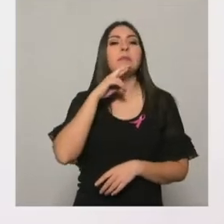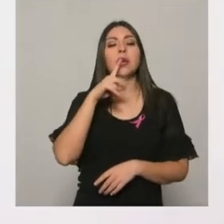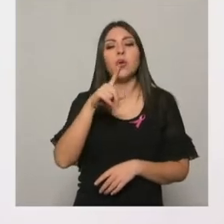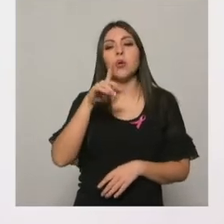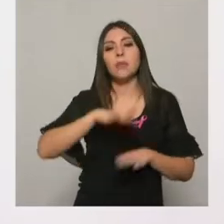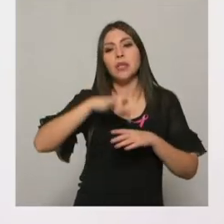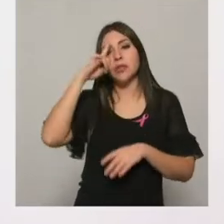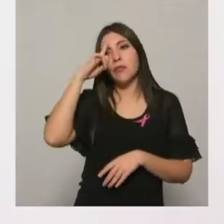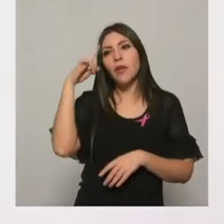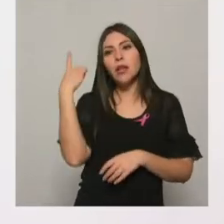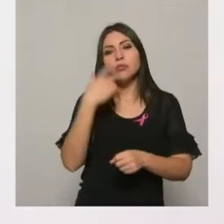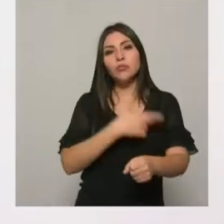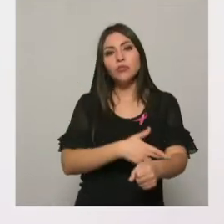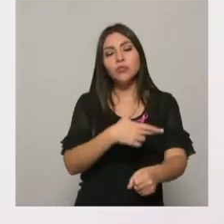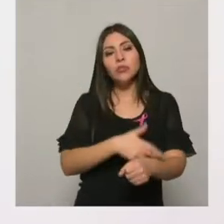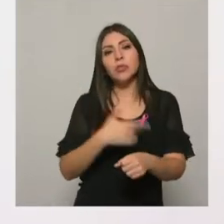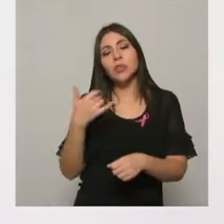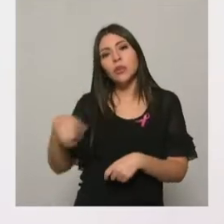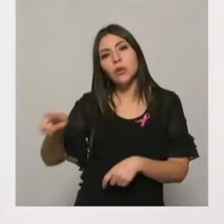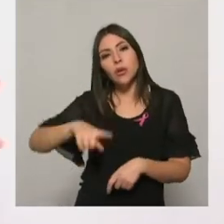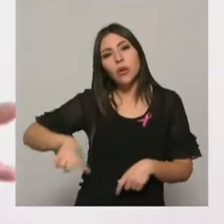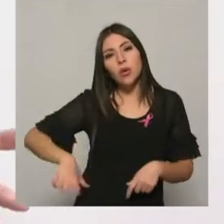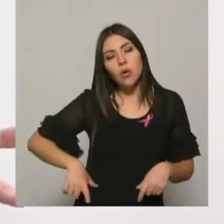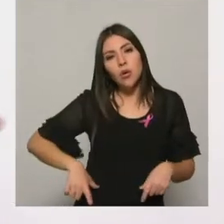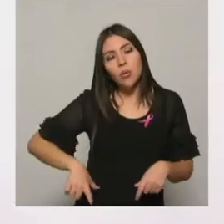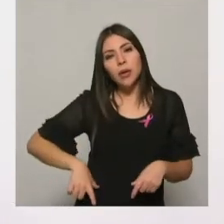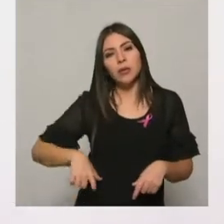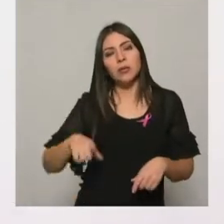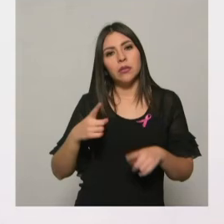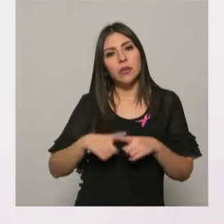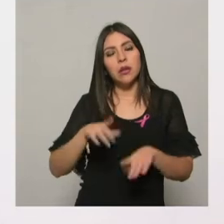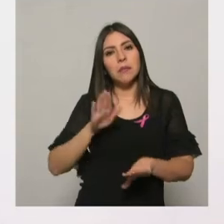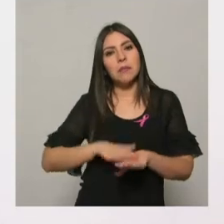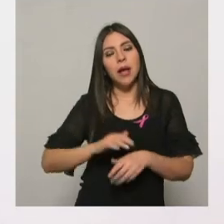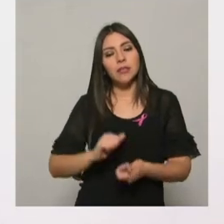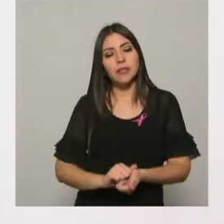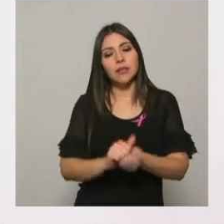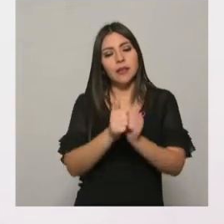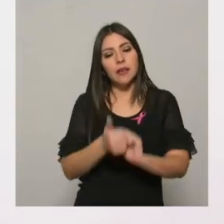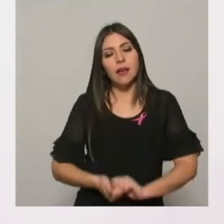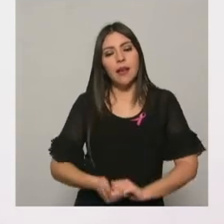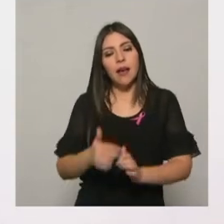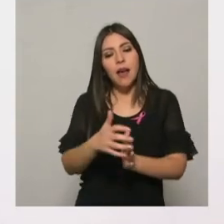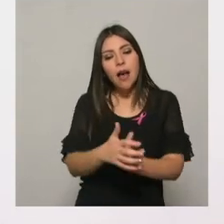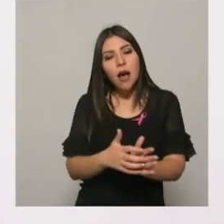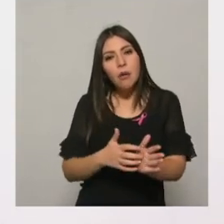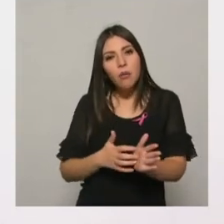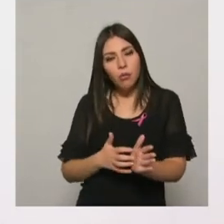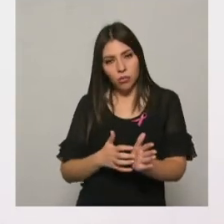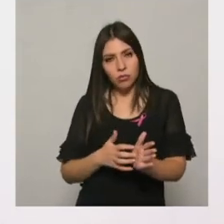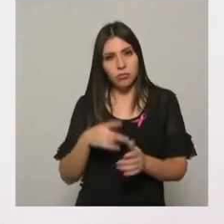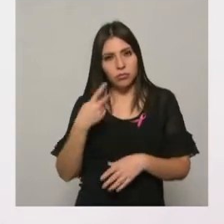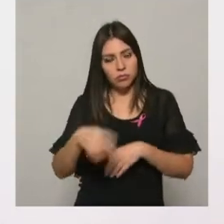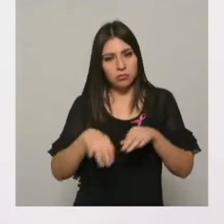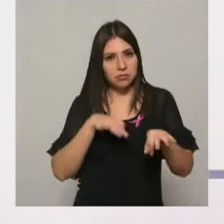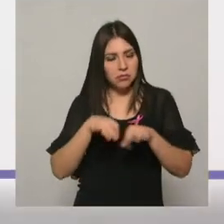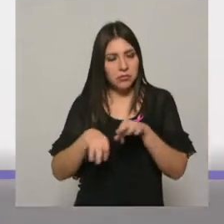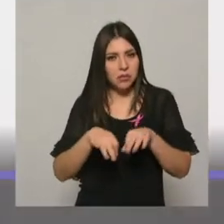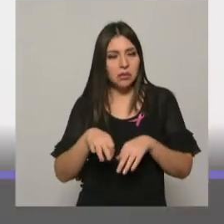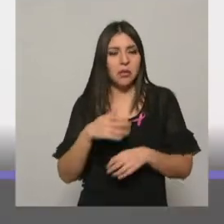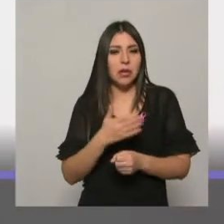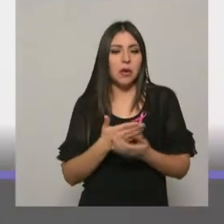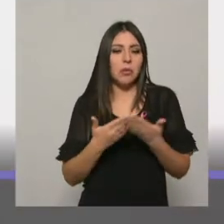sencilla y a los gobiernos y a las autoridades les atrae ahorros en sus costos y en sus administraciones, porque solo usas